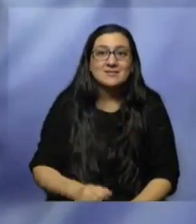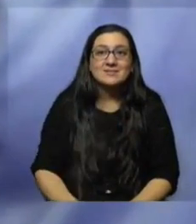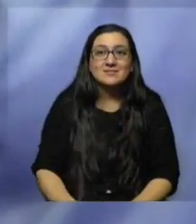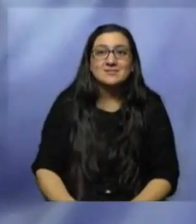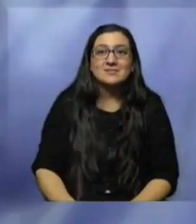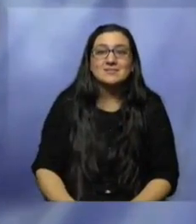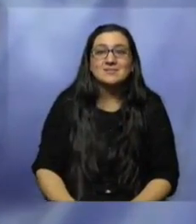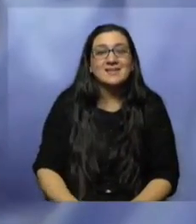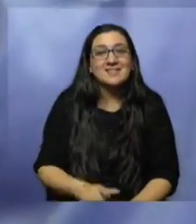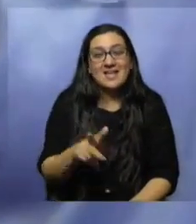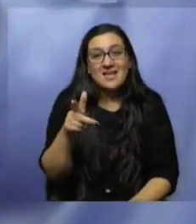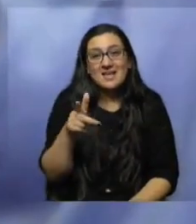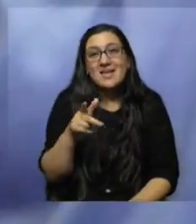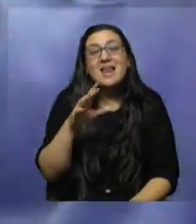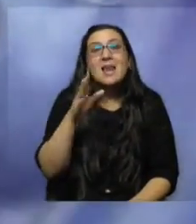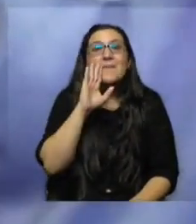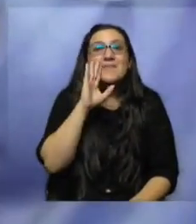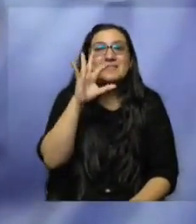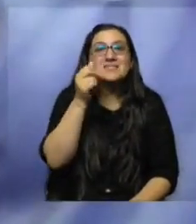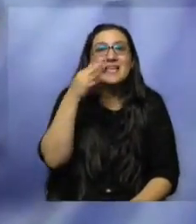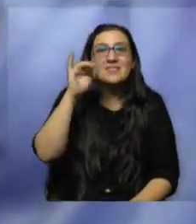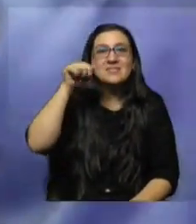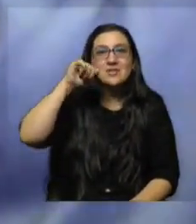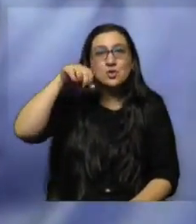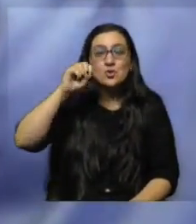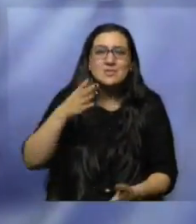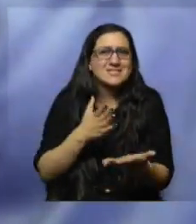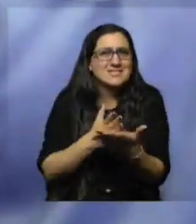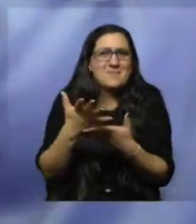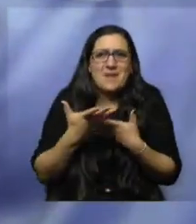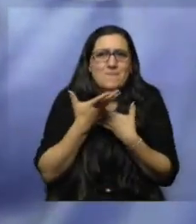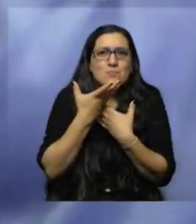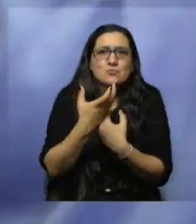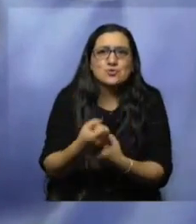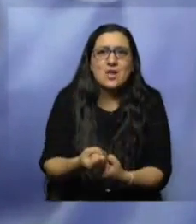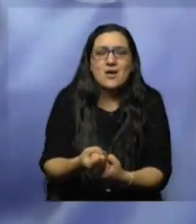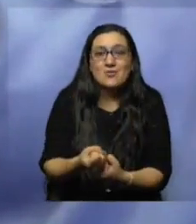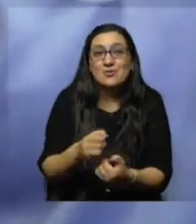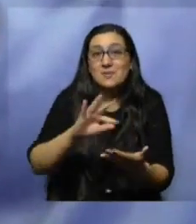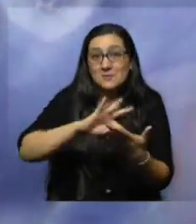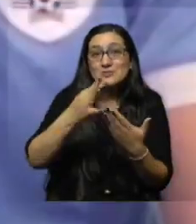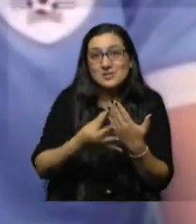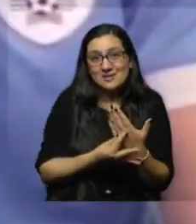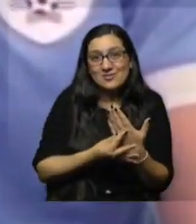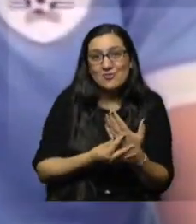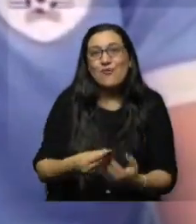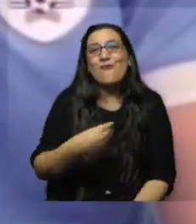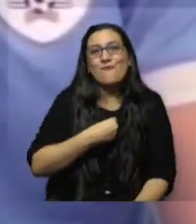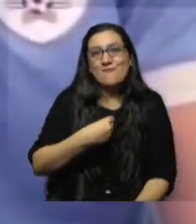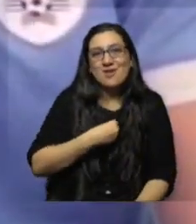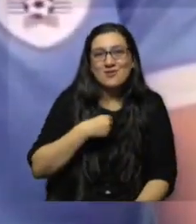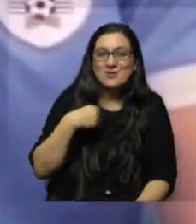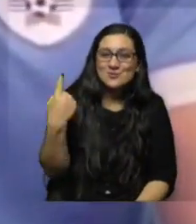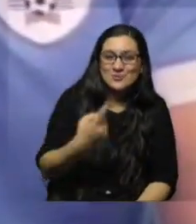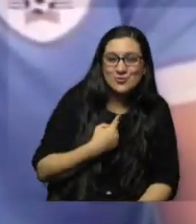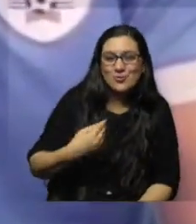detrás de cámara, la mamá de Santino. No, siempre apoyaron con este proyecto, confiaron en nosotros,